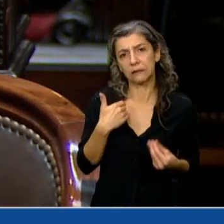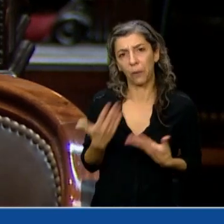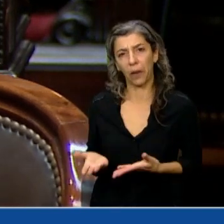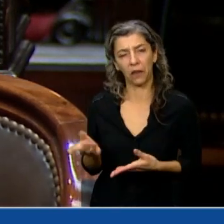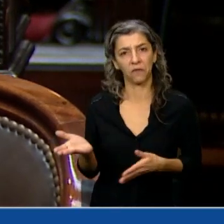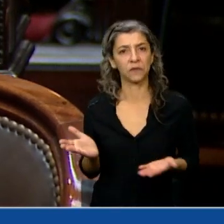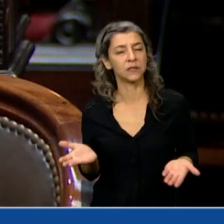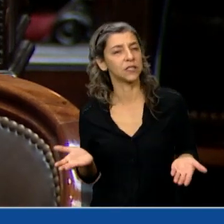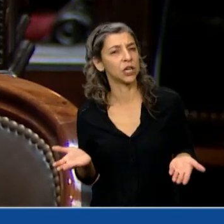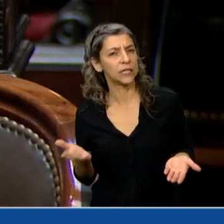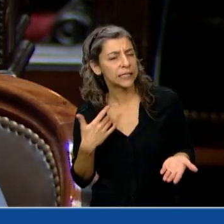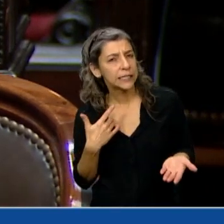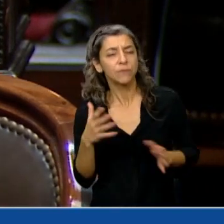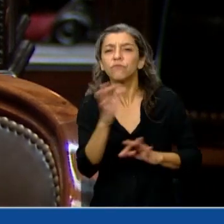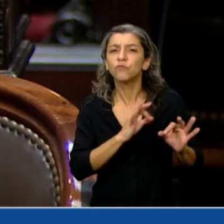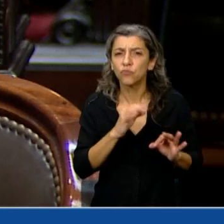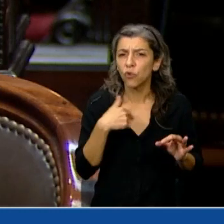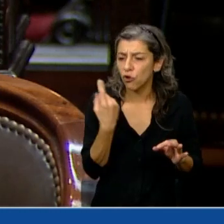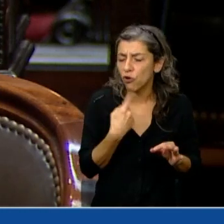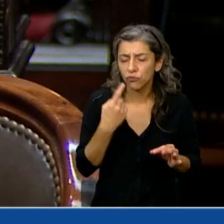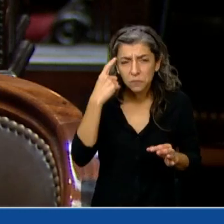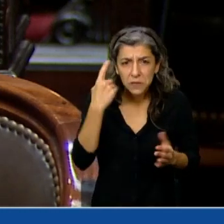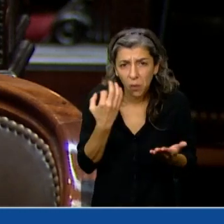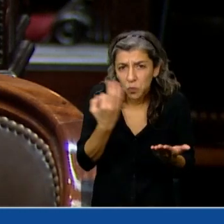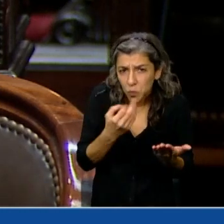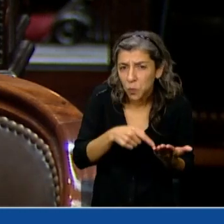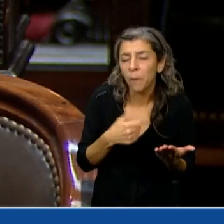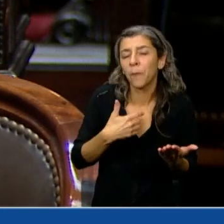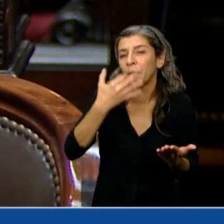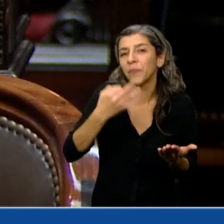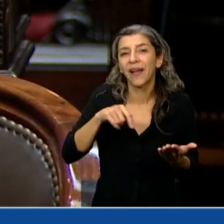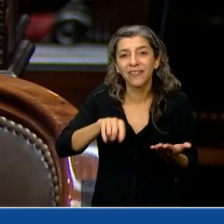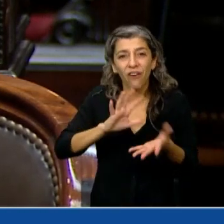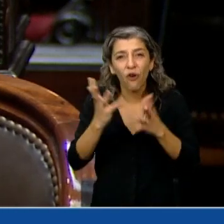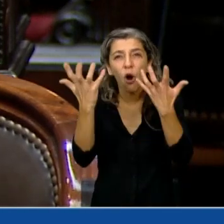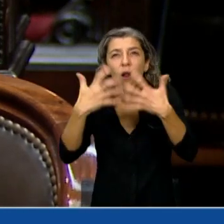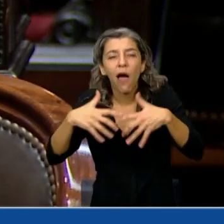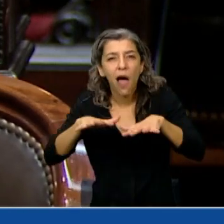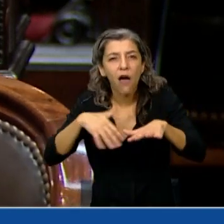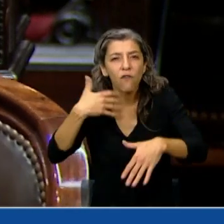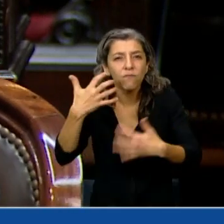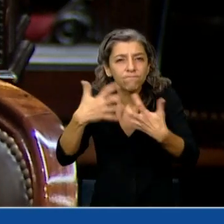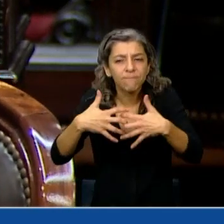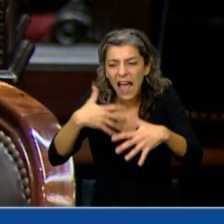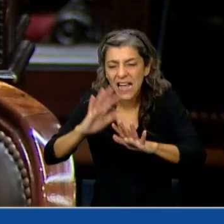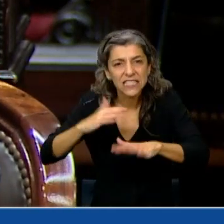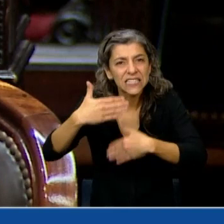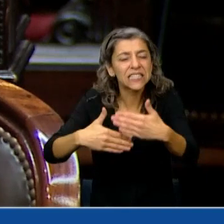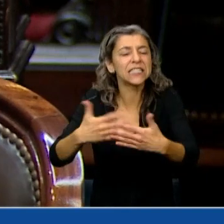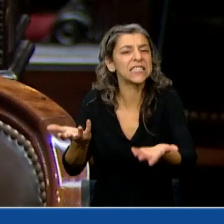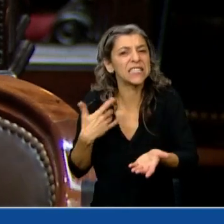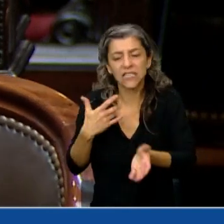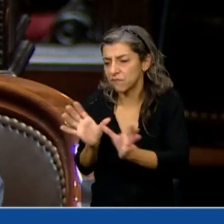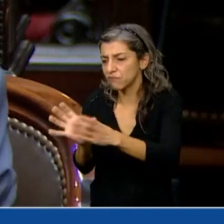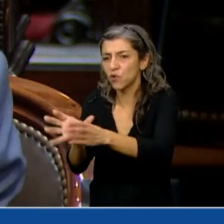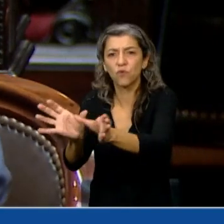no nos oponemos al proyecto, sino al sistema de la Argentina al cual estamos yendo, en una Argentina corporativa donde cada